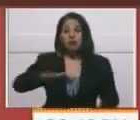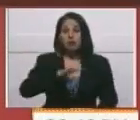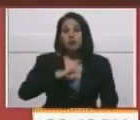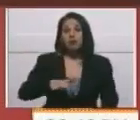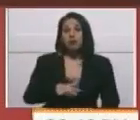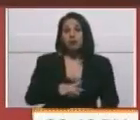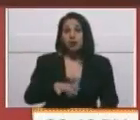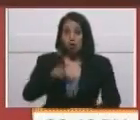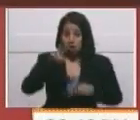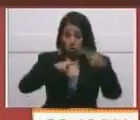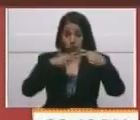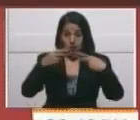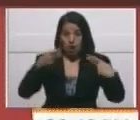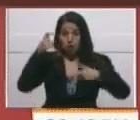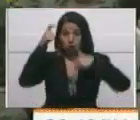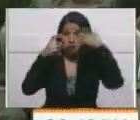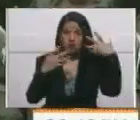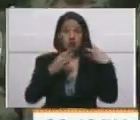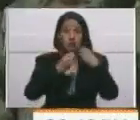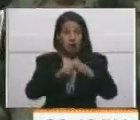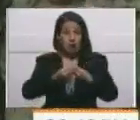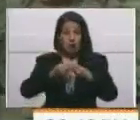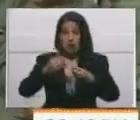numeral con chávez